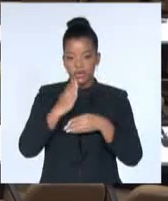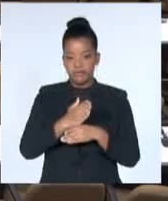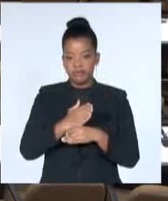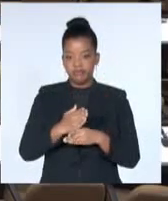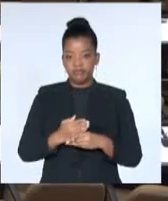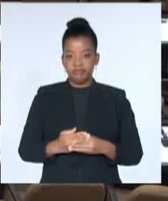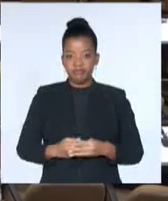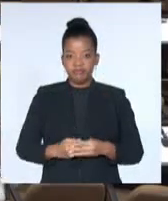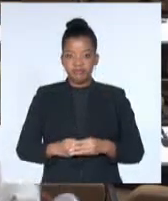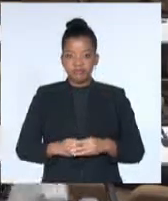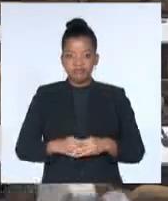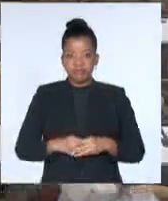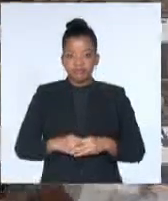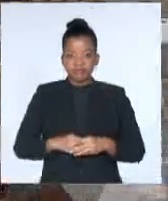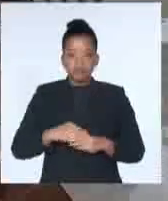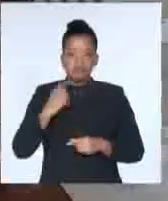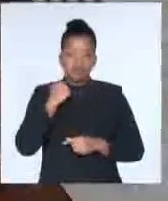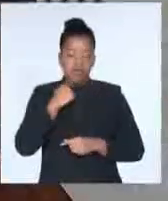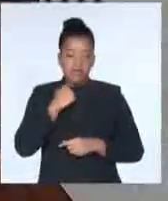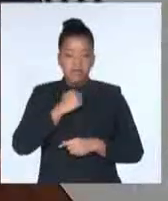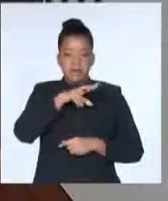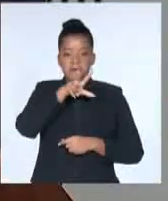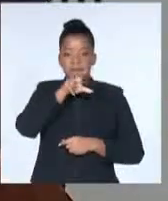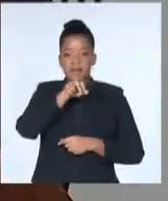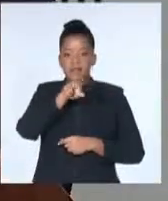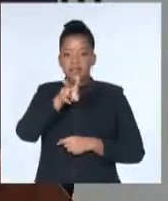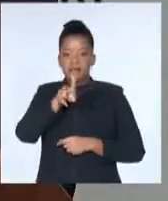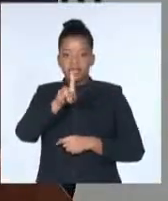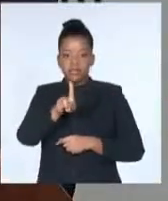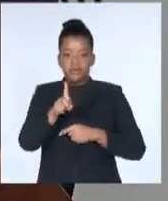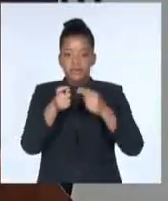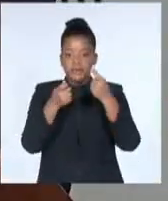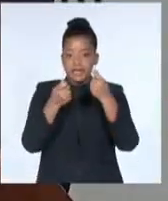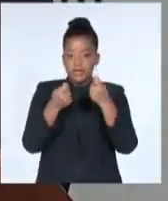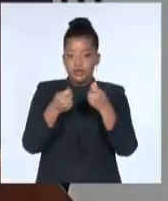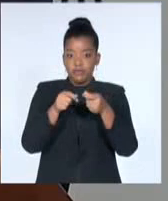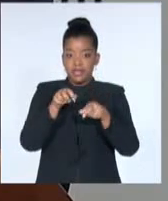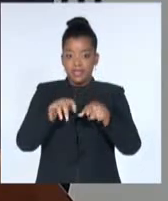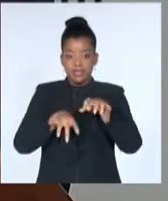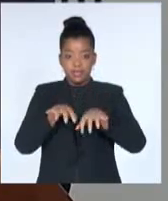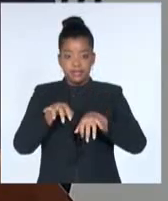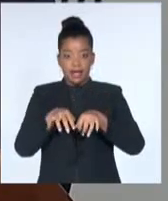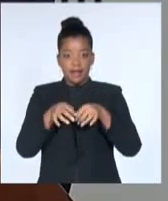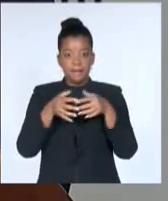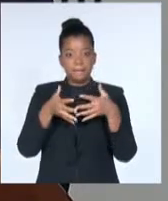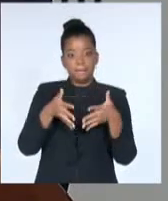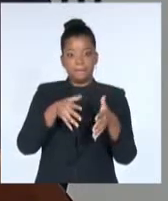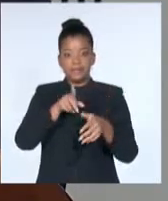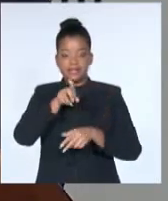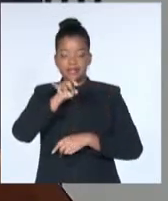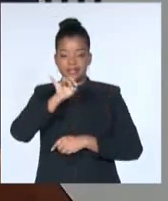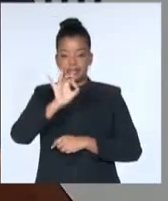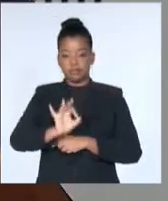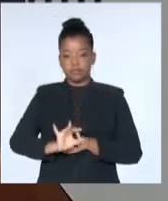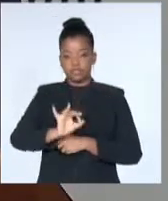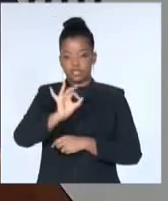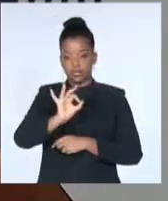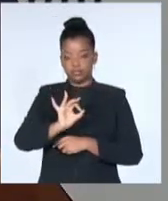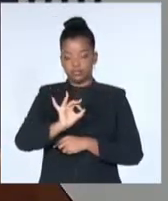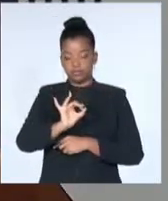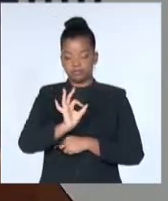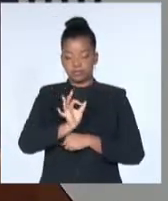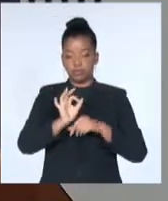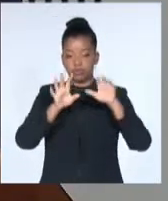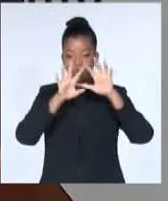En el año 2021, la economía digital representaba casi por el 17% del PIB mundial,